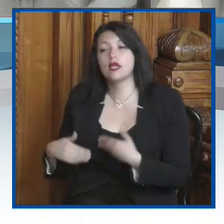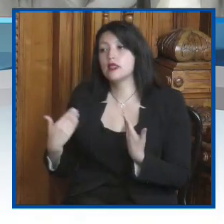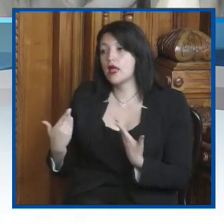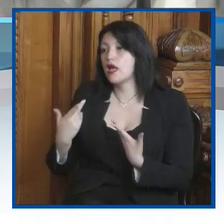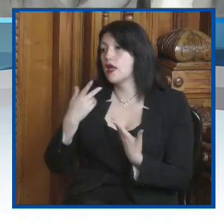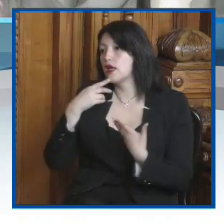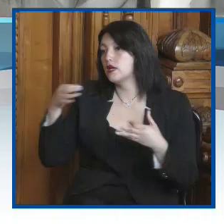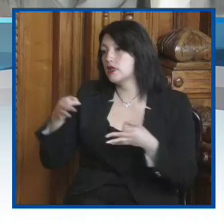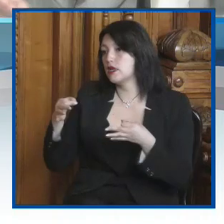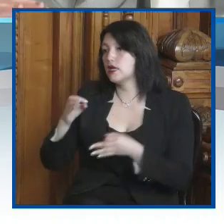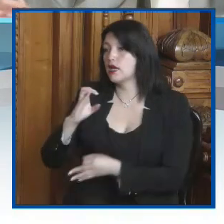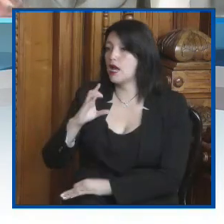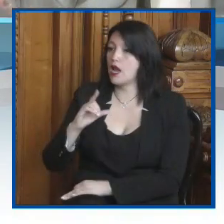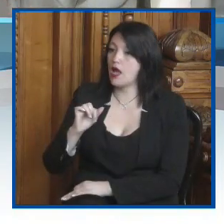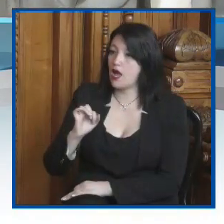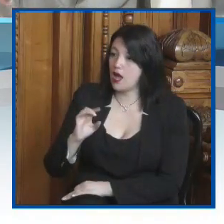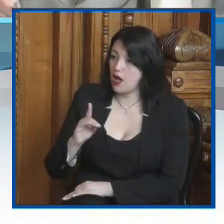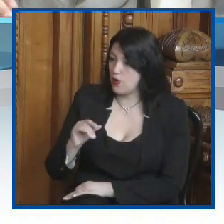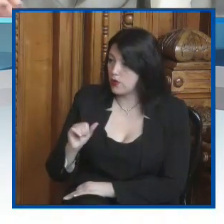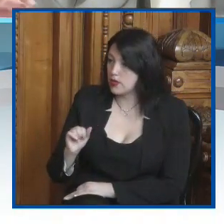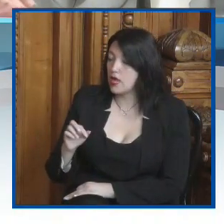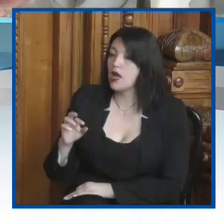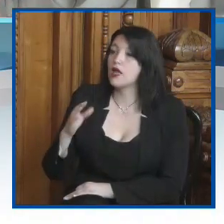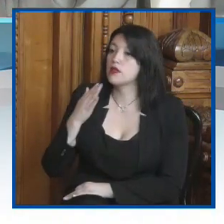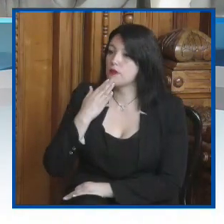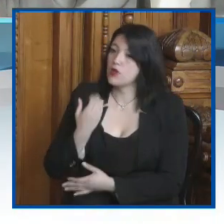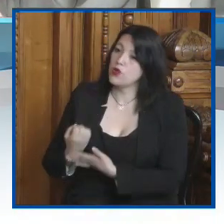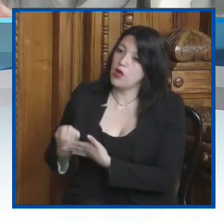Claudia Poblete fue la que los ayudó y fue